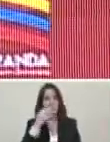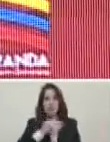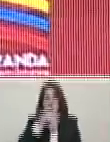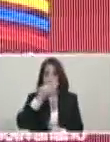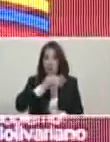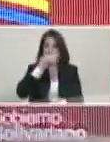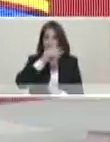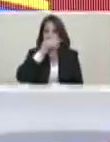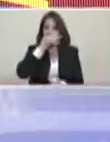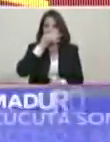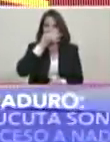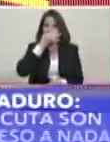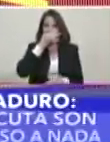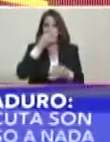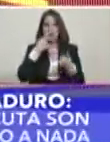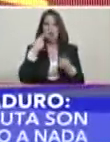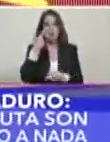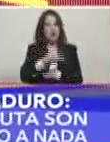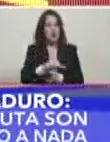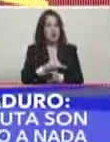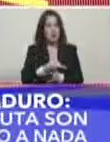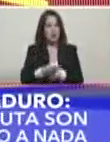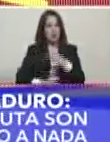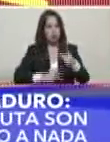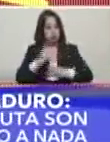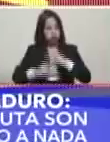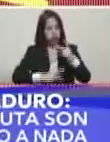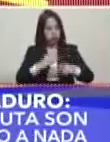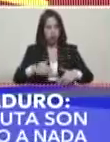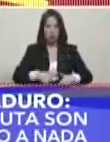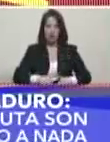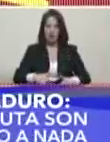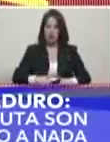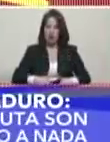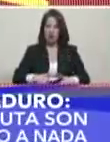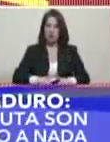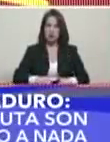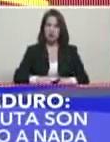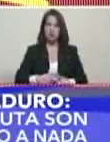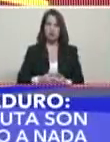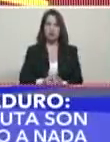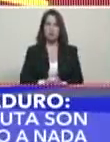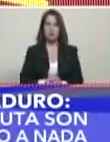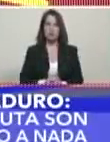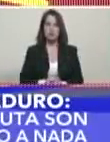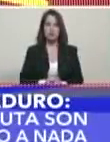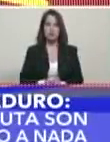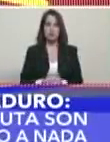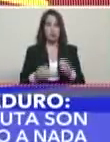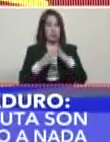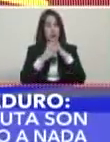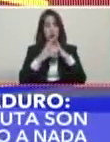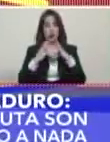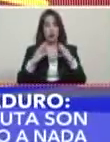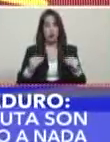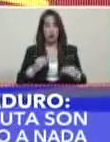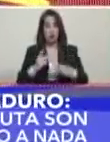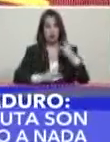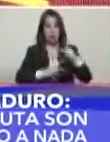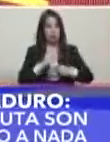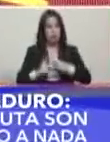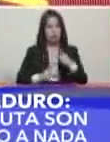que ser sustentado en la producción, en el esfuerzo. Toda esa alianza productiva es la